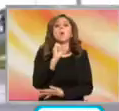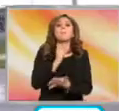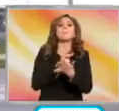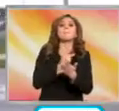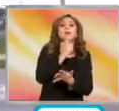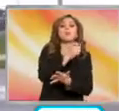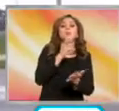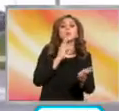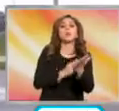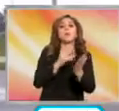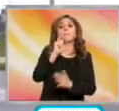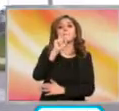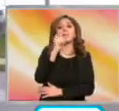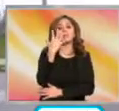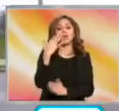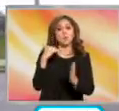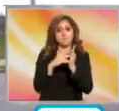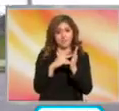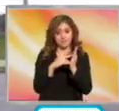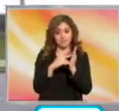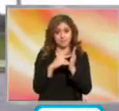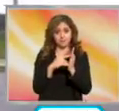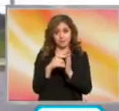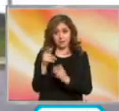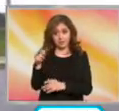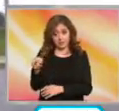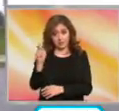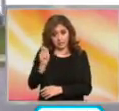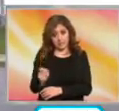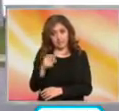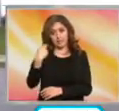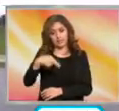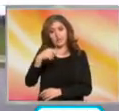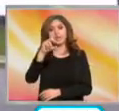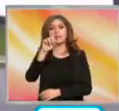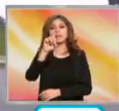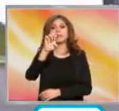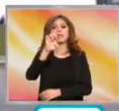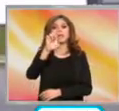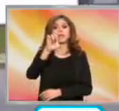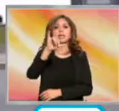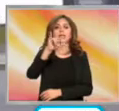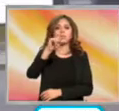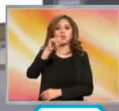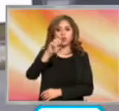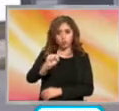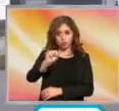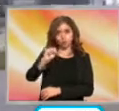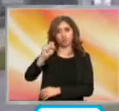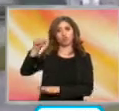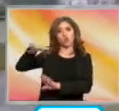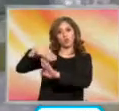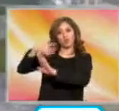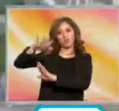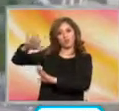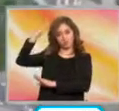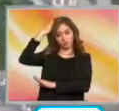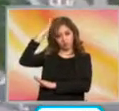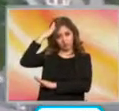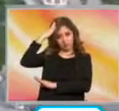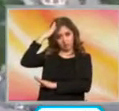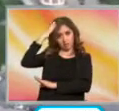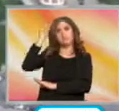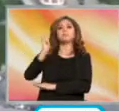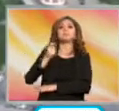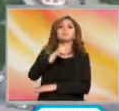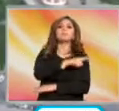demás cuestiones que no entran dentro de estos 2 delitos, que son llamados como delitos contra la autoridad, son sancionables por